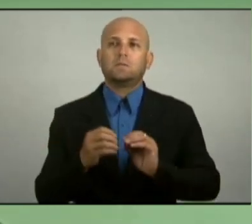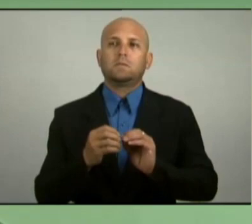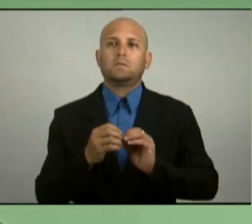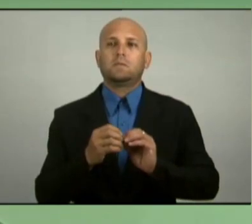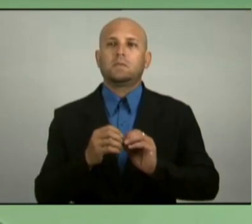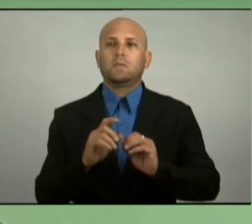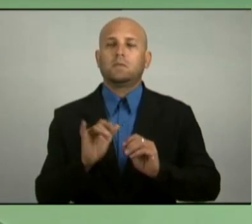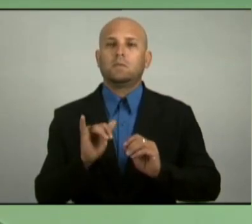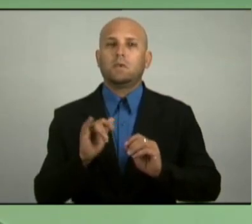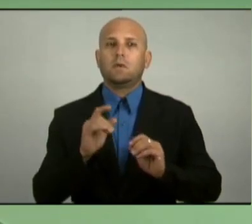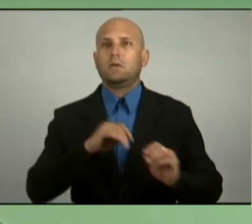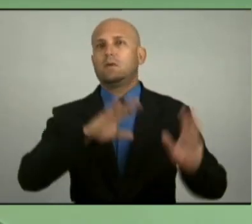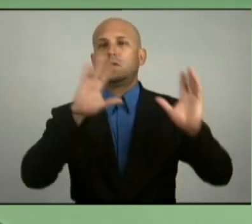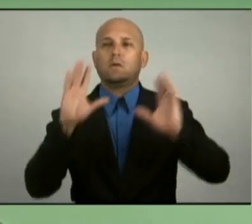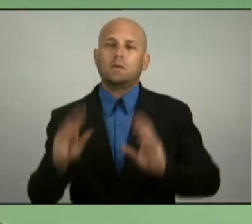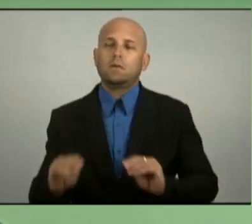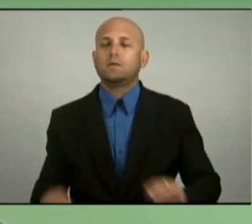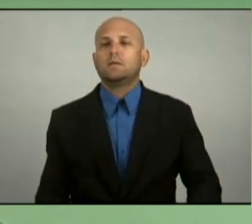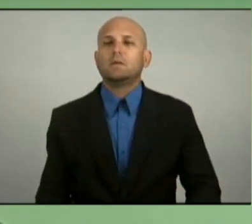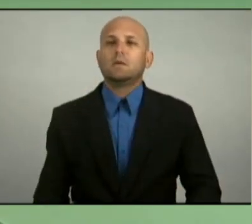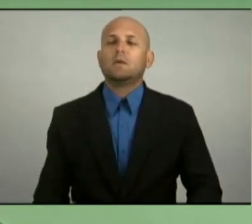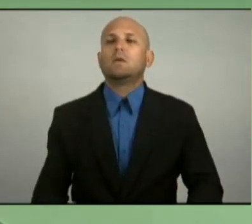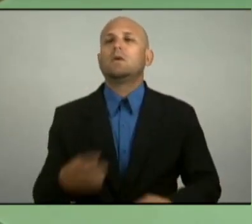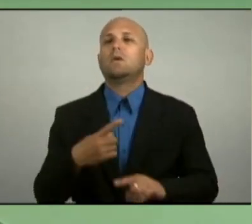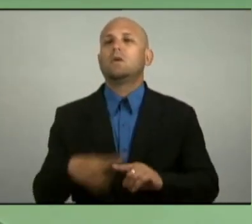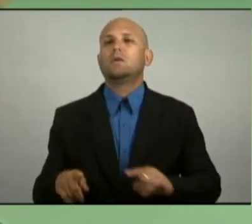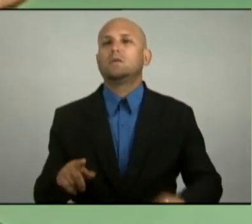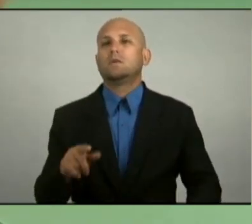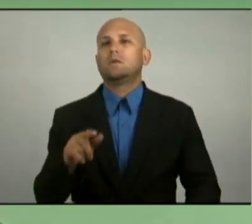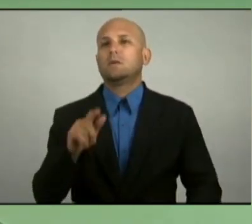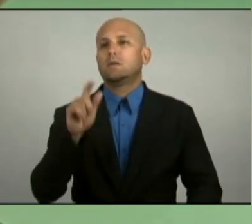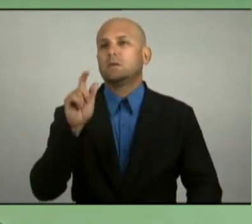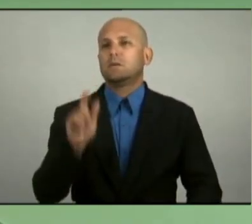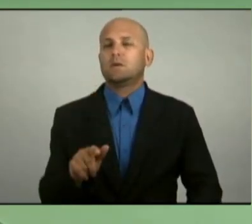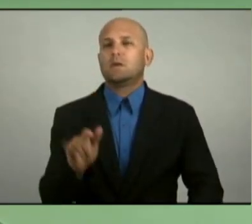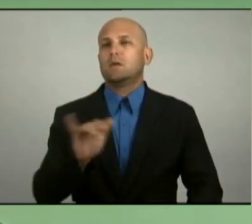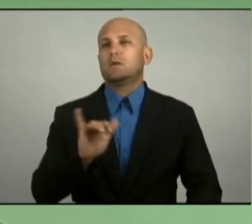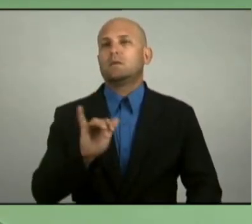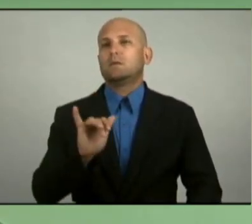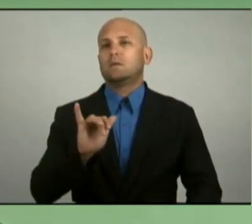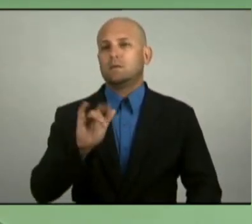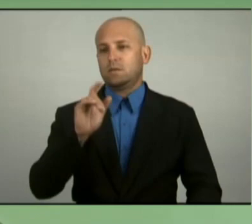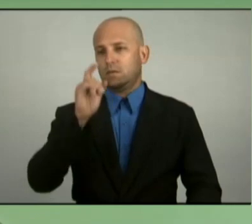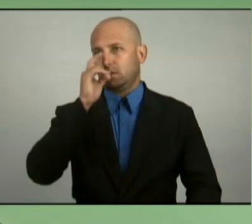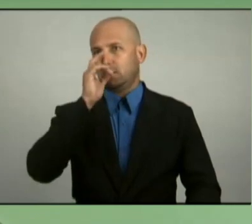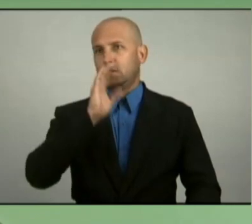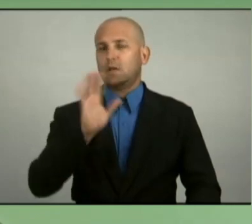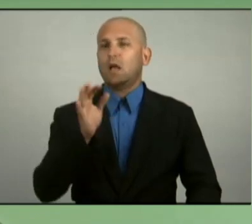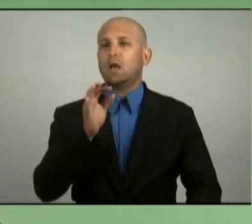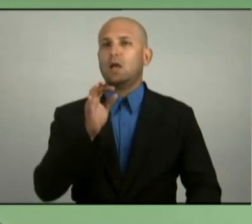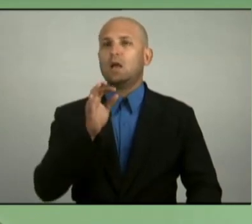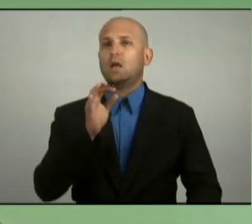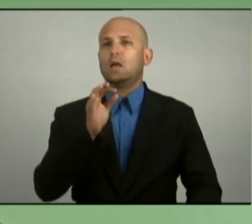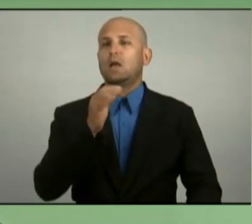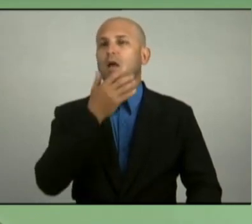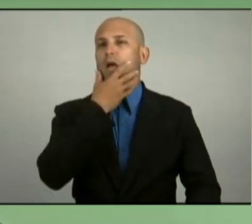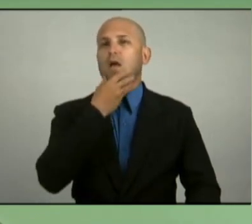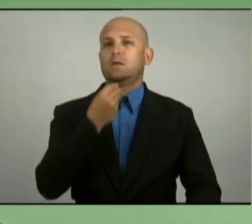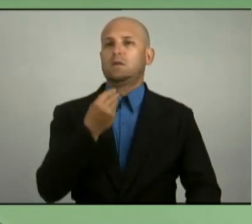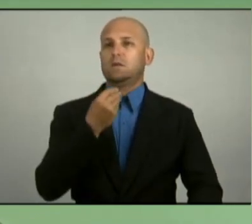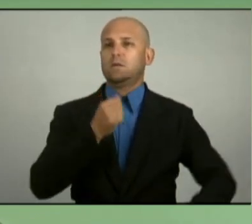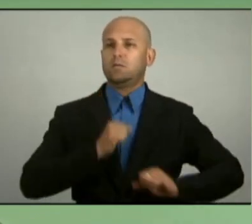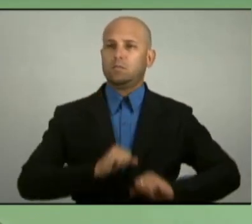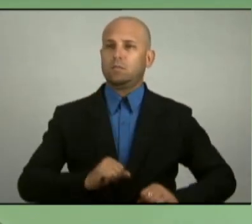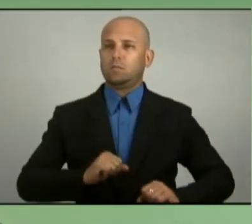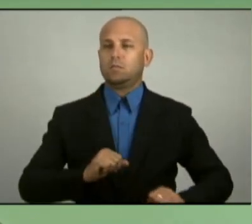de perdida durante el día y en el caso de las personas que están en una edad madura los adultos eh más jóvenes pues